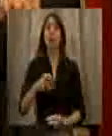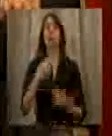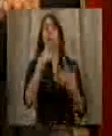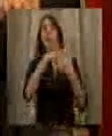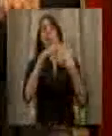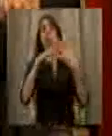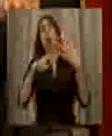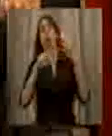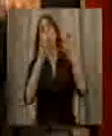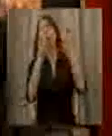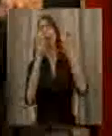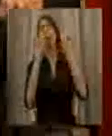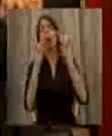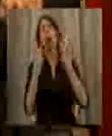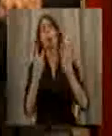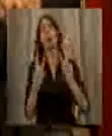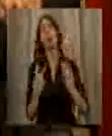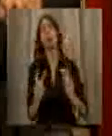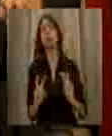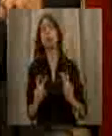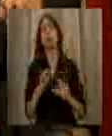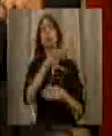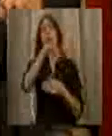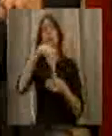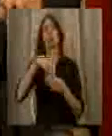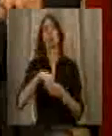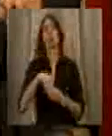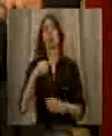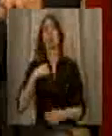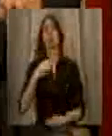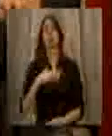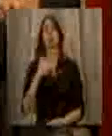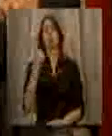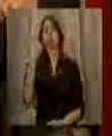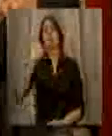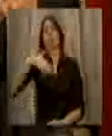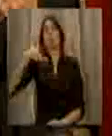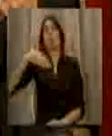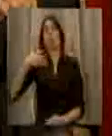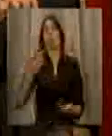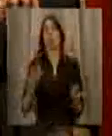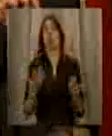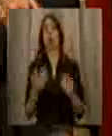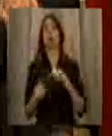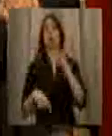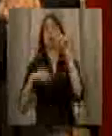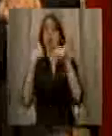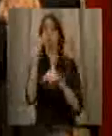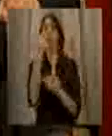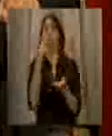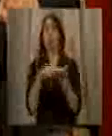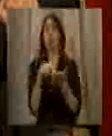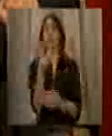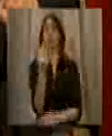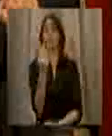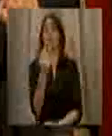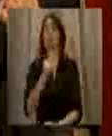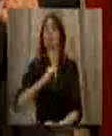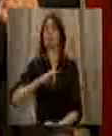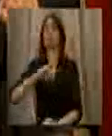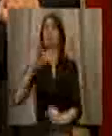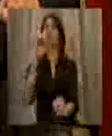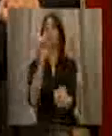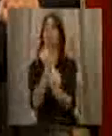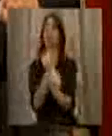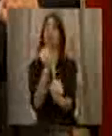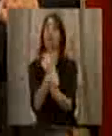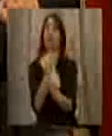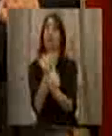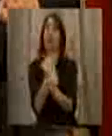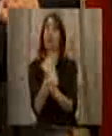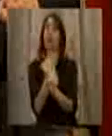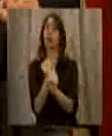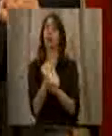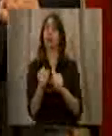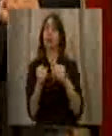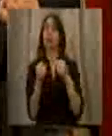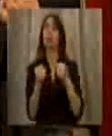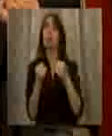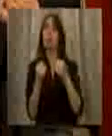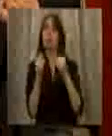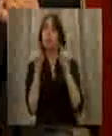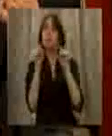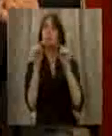materias que están dentro de nuestras prioridades. Es decir, el año 2013 vamos a seguir trabajando con mucha